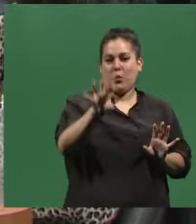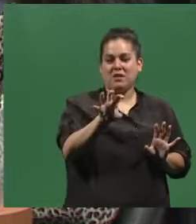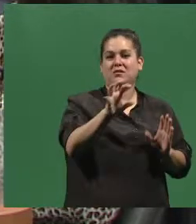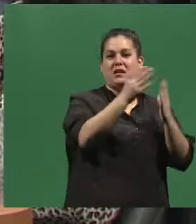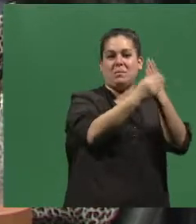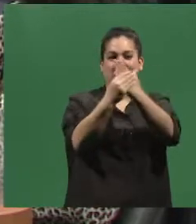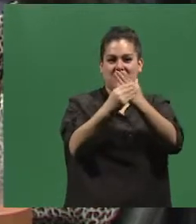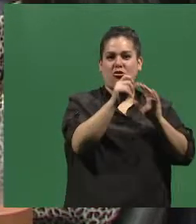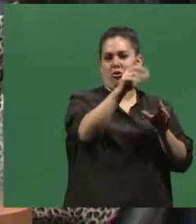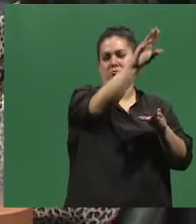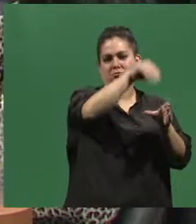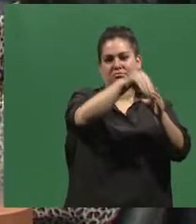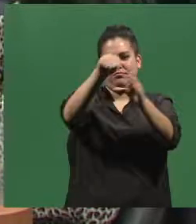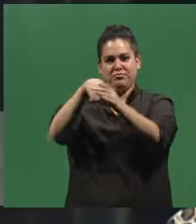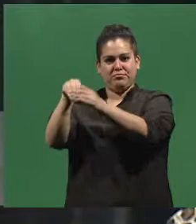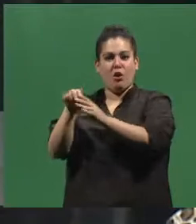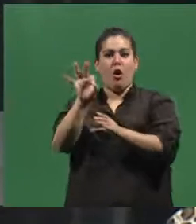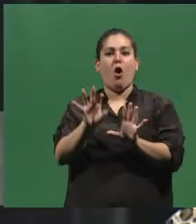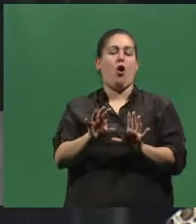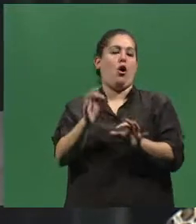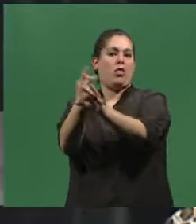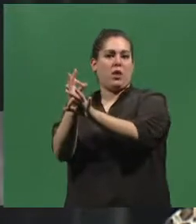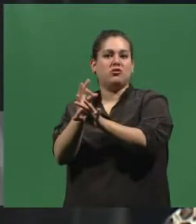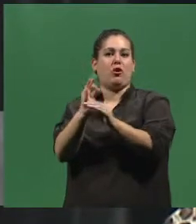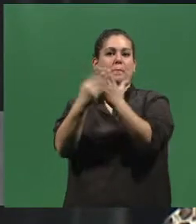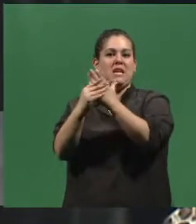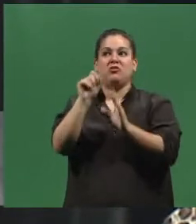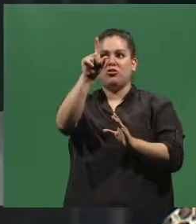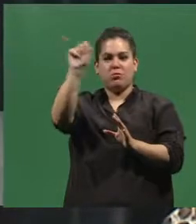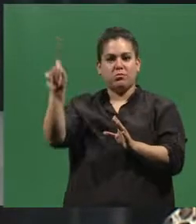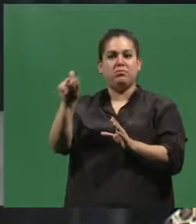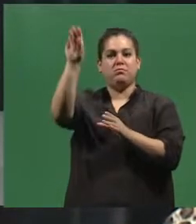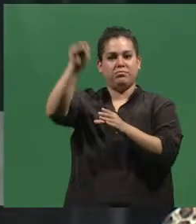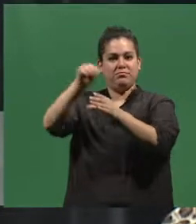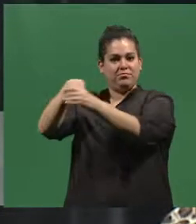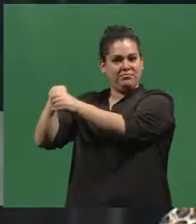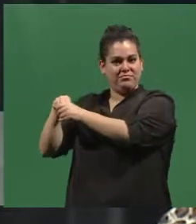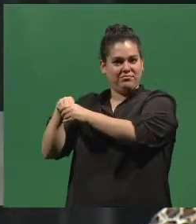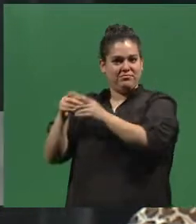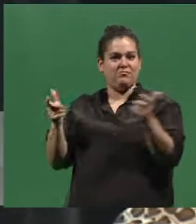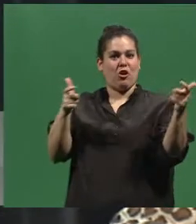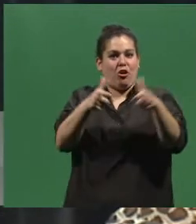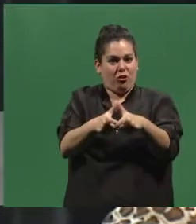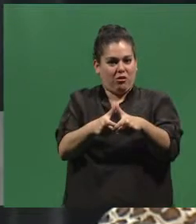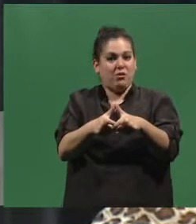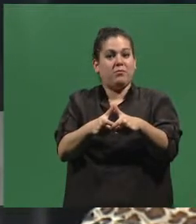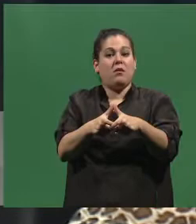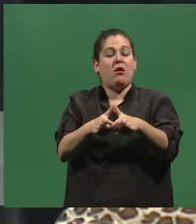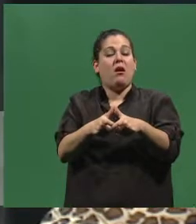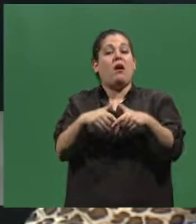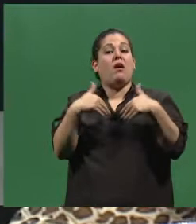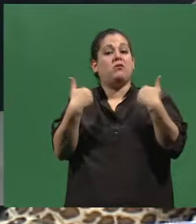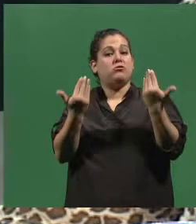los ministerios sanitarios o de educación de todas las provincias, con los ministerios nacionales. O sea, desde ese